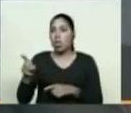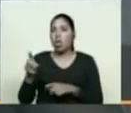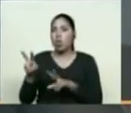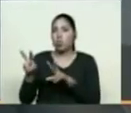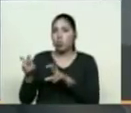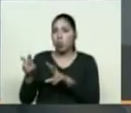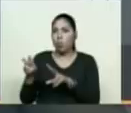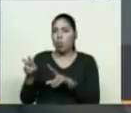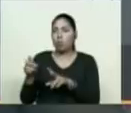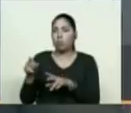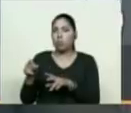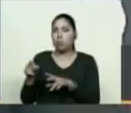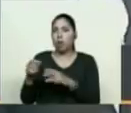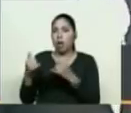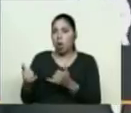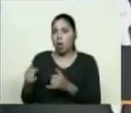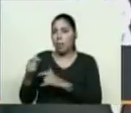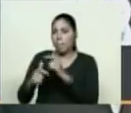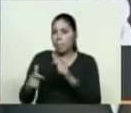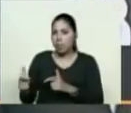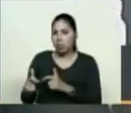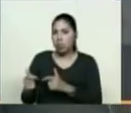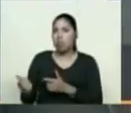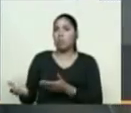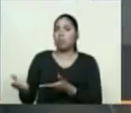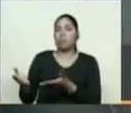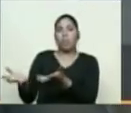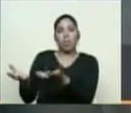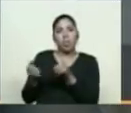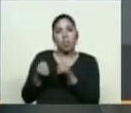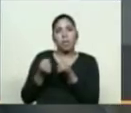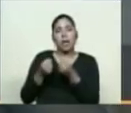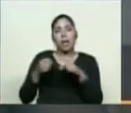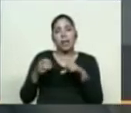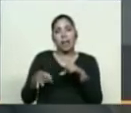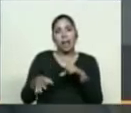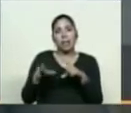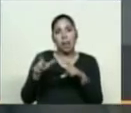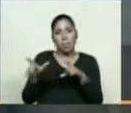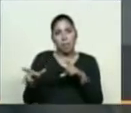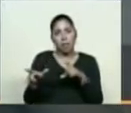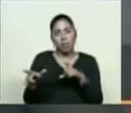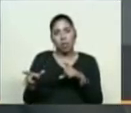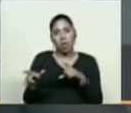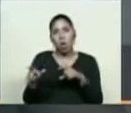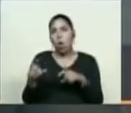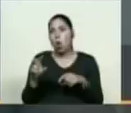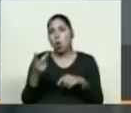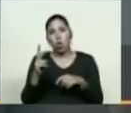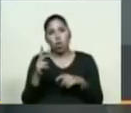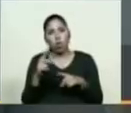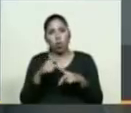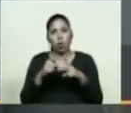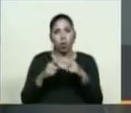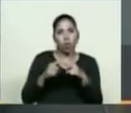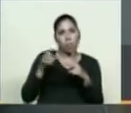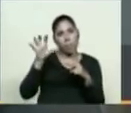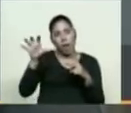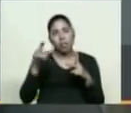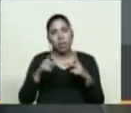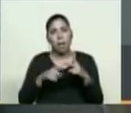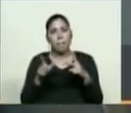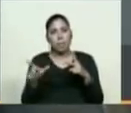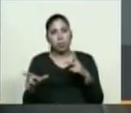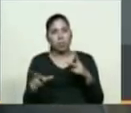va a solicitar ahora que ellos lleven el carnet de la tolda roja o se va a mantener los 2 métodos, el carnet de la patria y el carnet del partido?